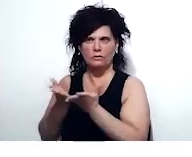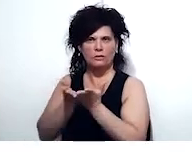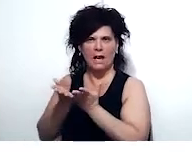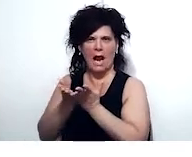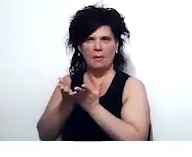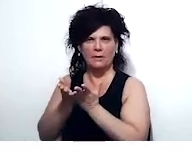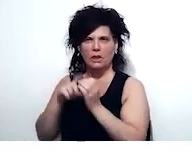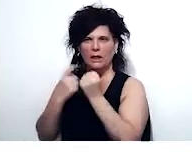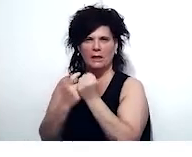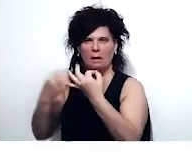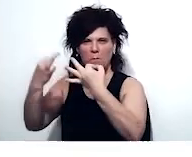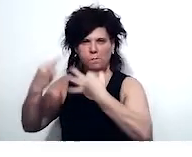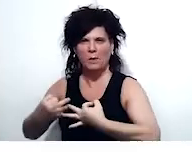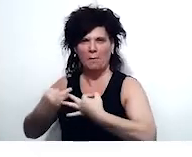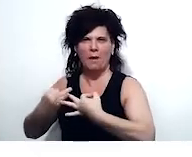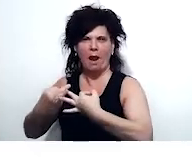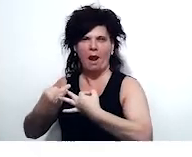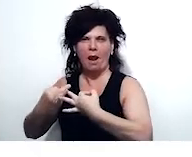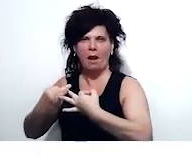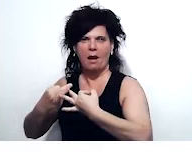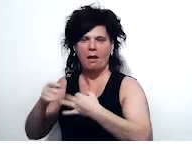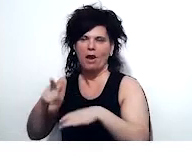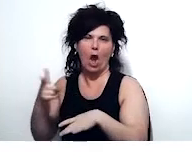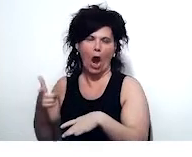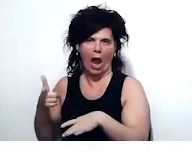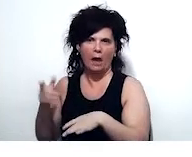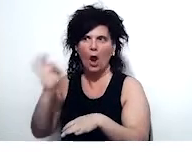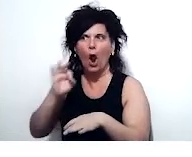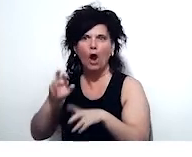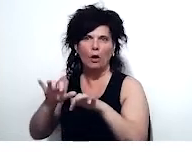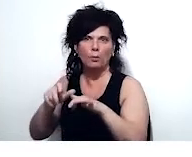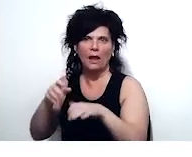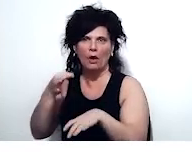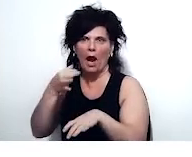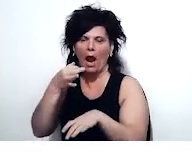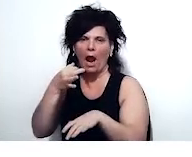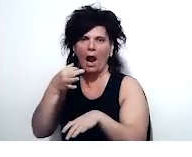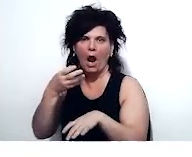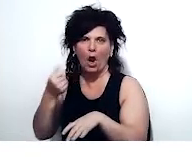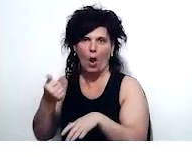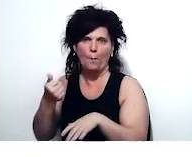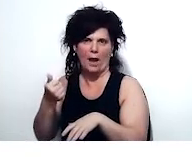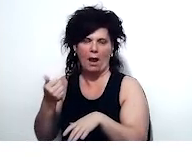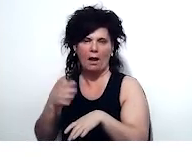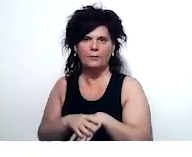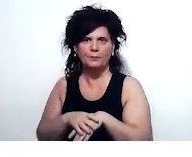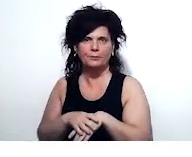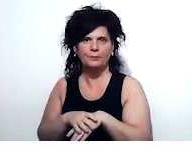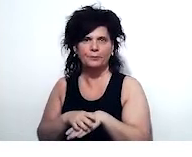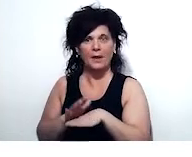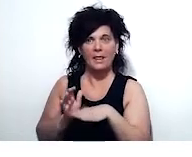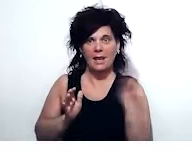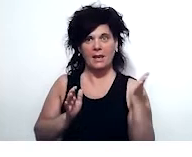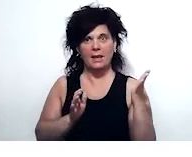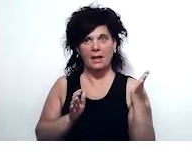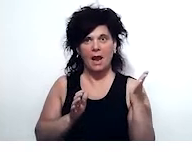servicio relevante de Internet o comprar computadoras. Entonces fíjense qué tenemos a la derecha. A la derecha tenemos países